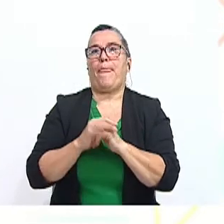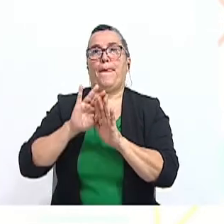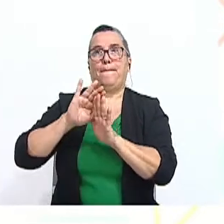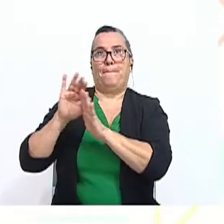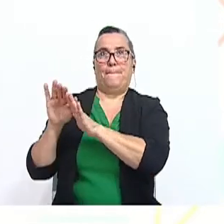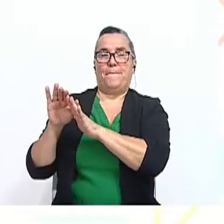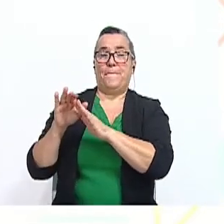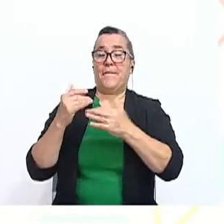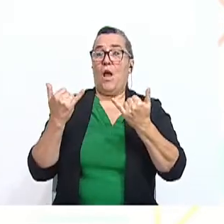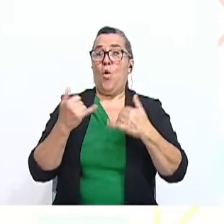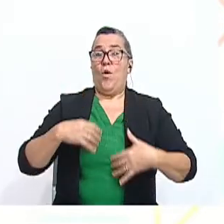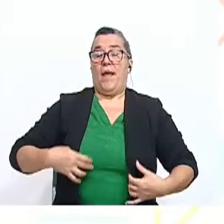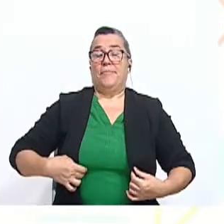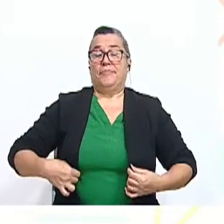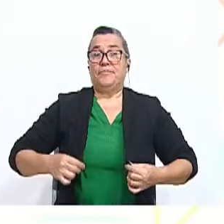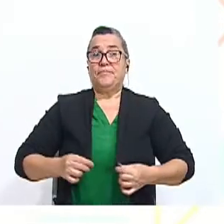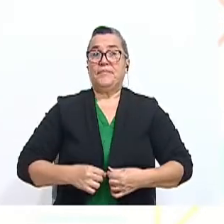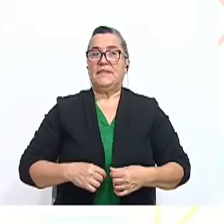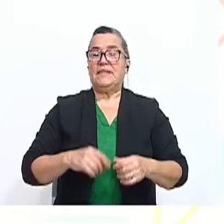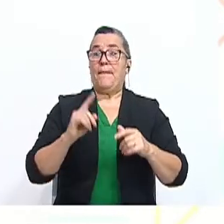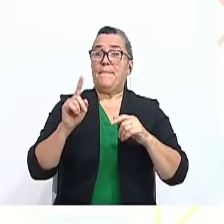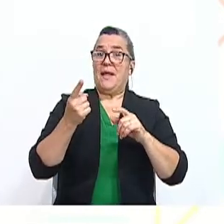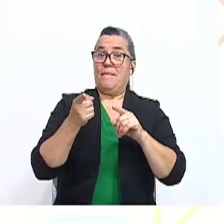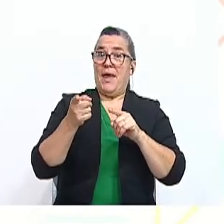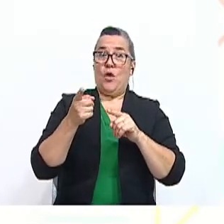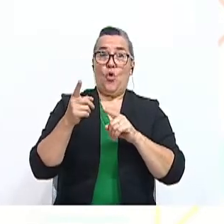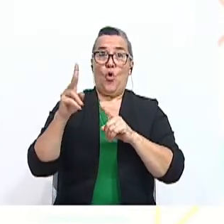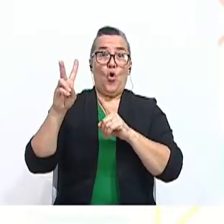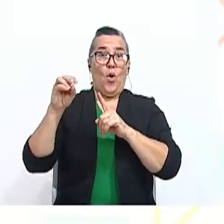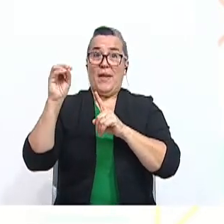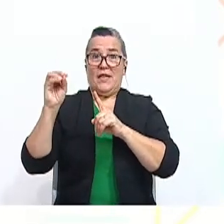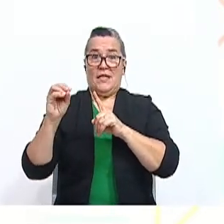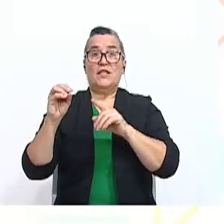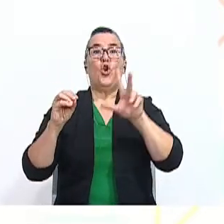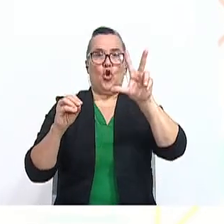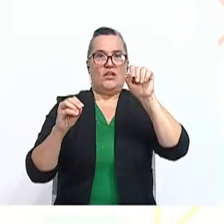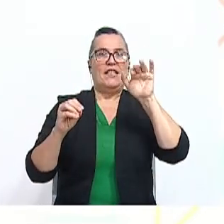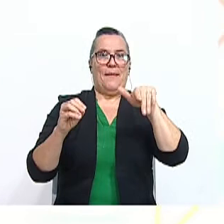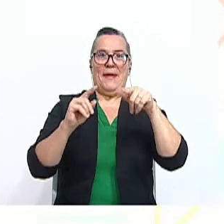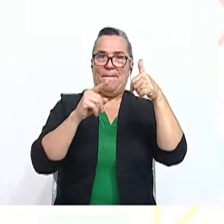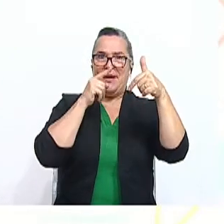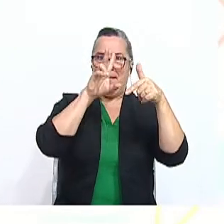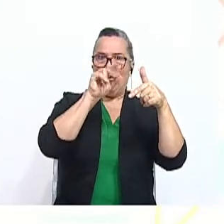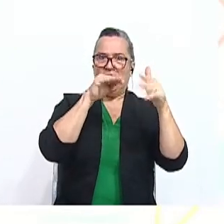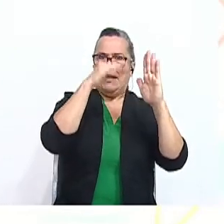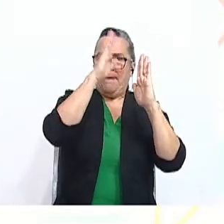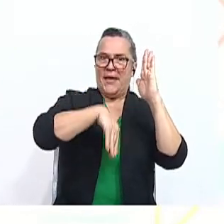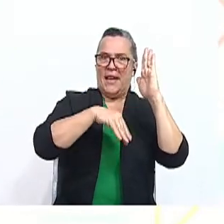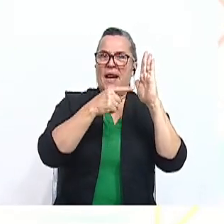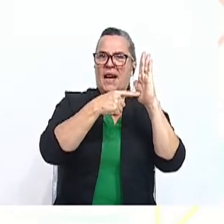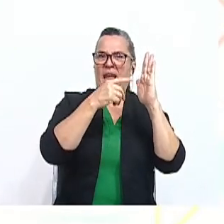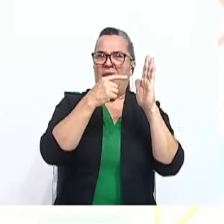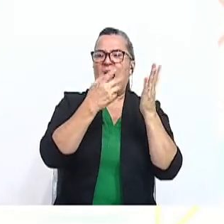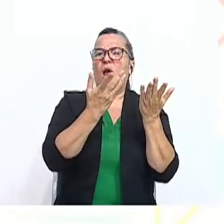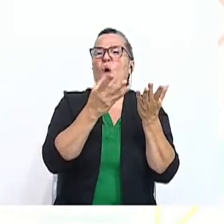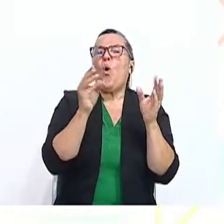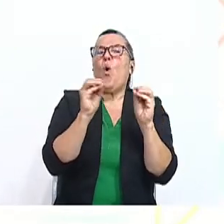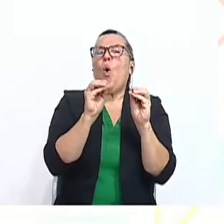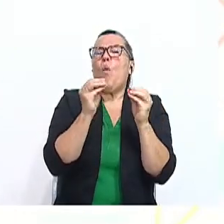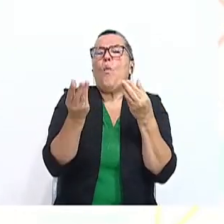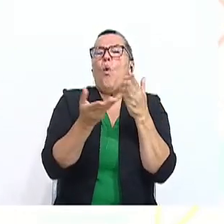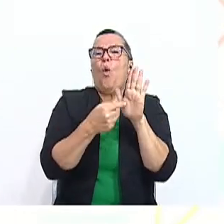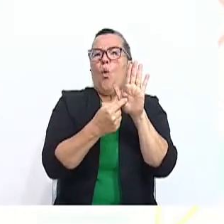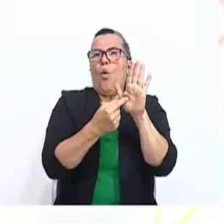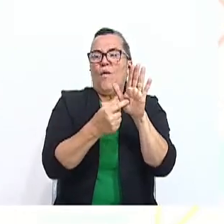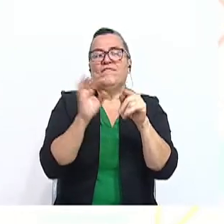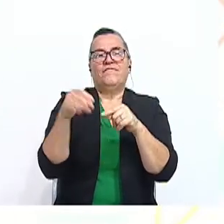si aplicamos primeramente el descuento y luego el cupón, ¿cómo podemos expresar esta composición de funciones? De